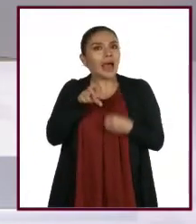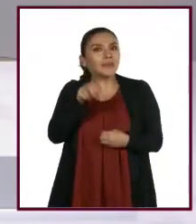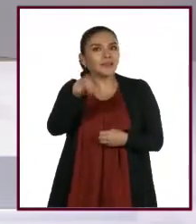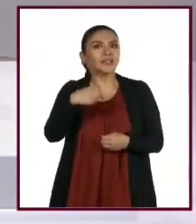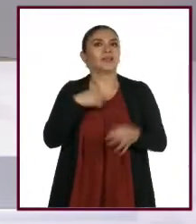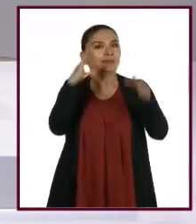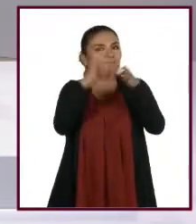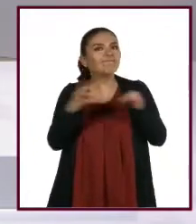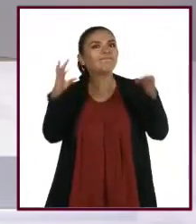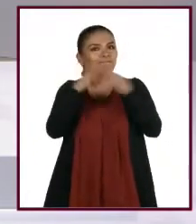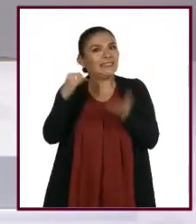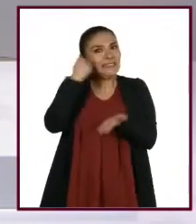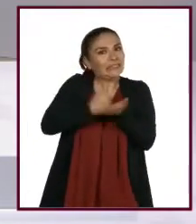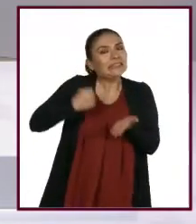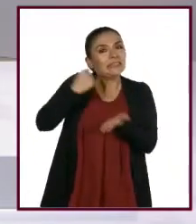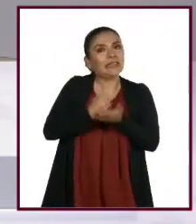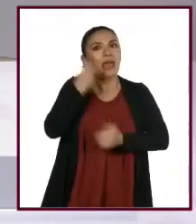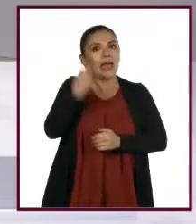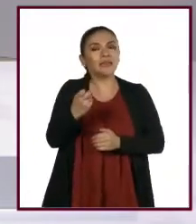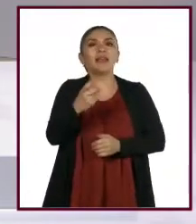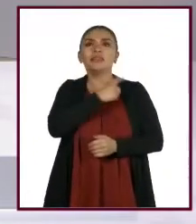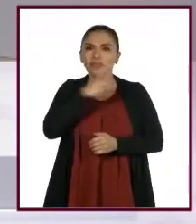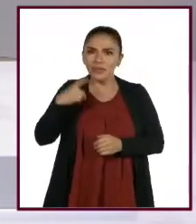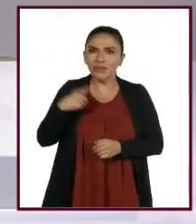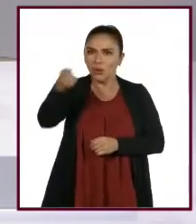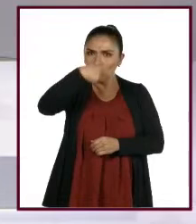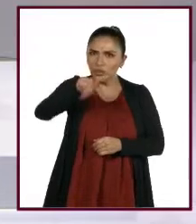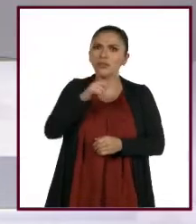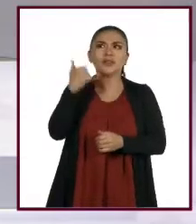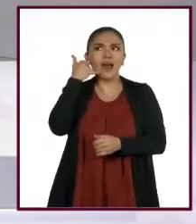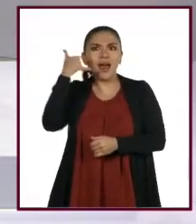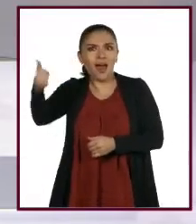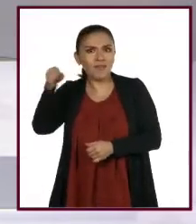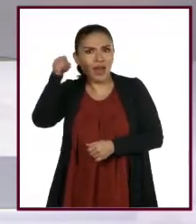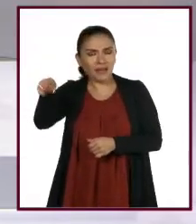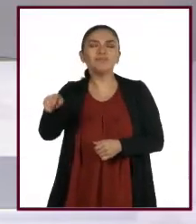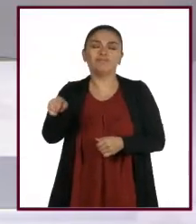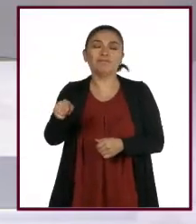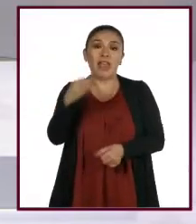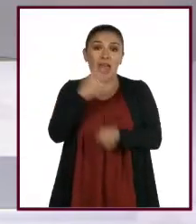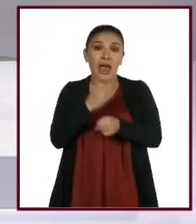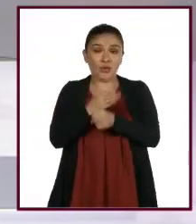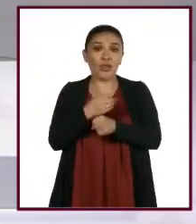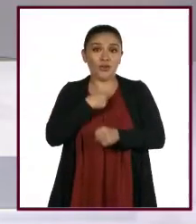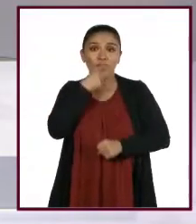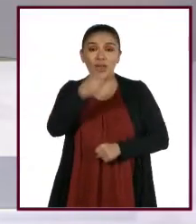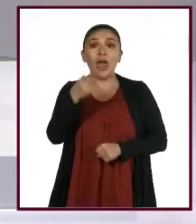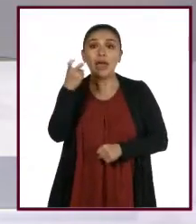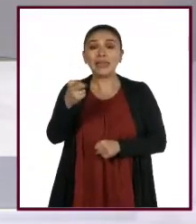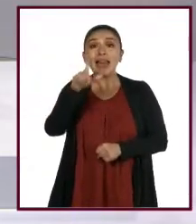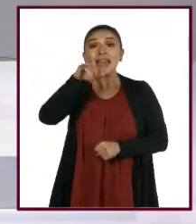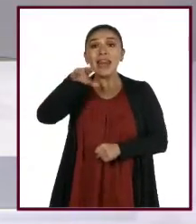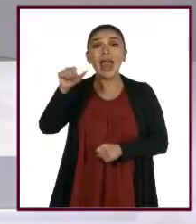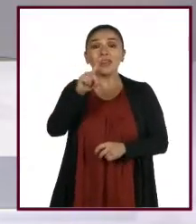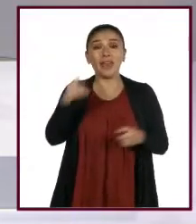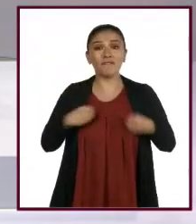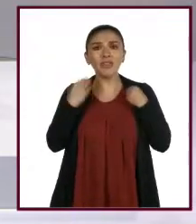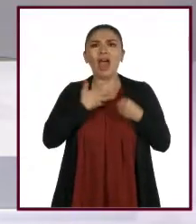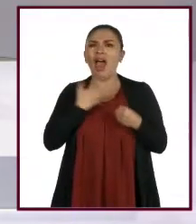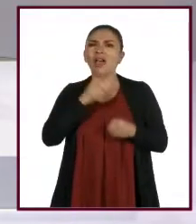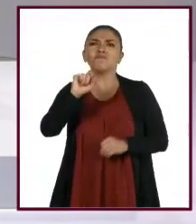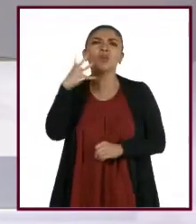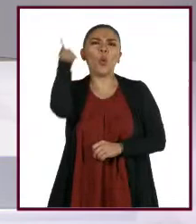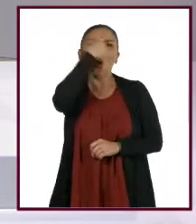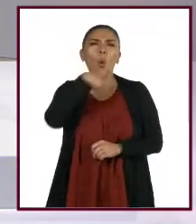hemos insistido respecto a la pertinencia de acudir a ella, doctor. Claro. Y si me permite, la línea de la vida está disponible las